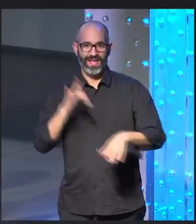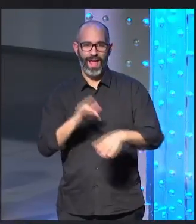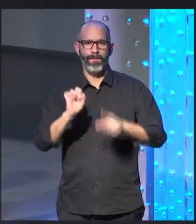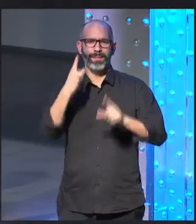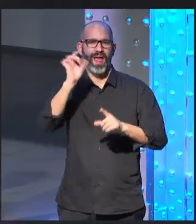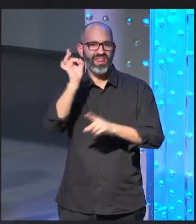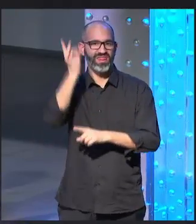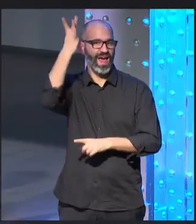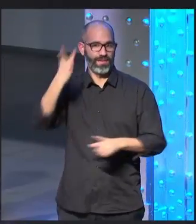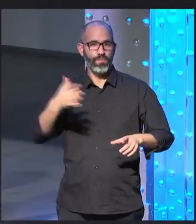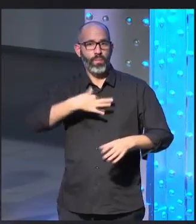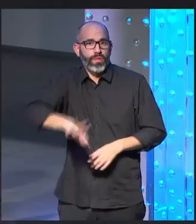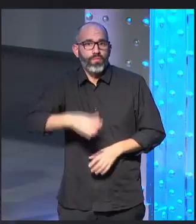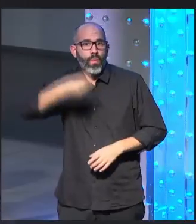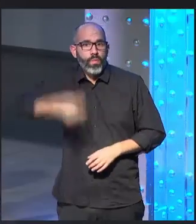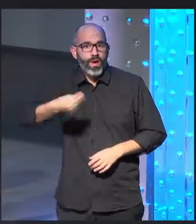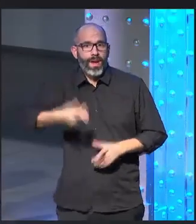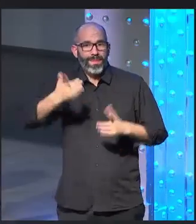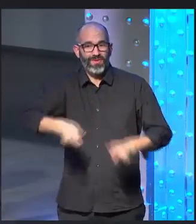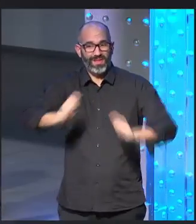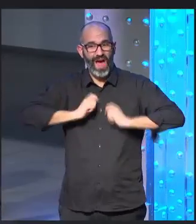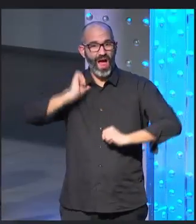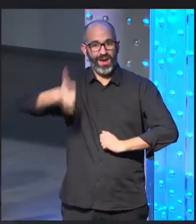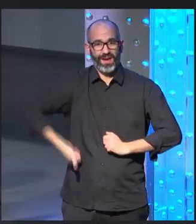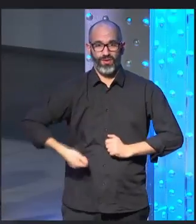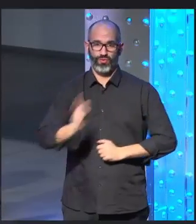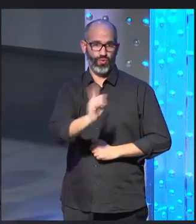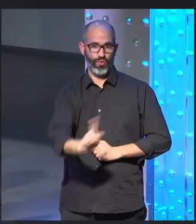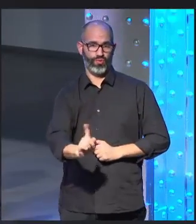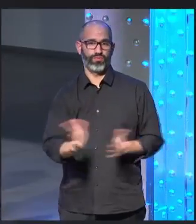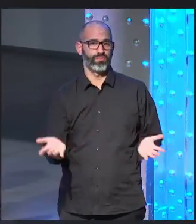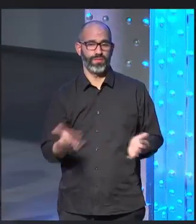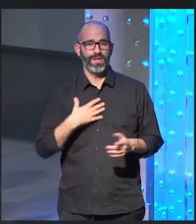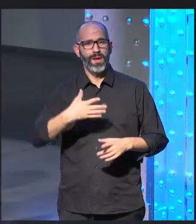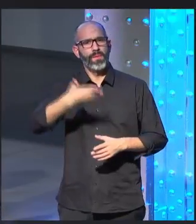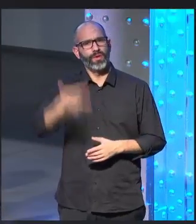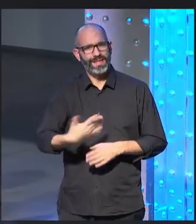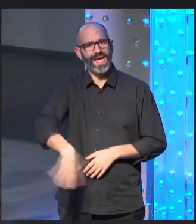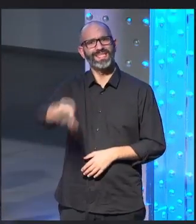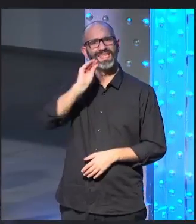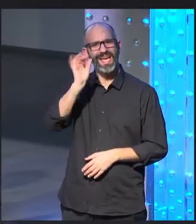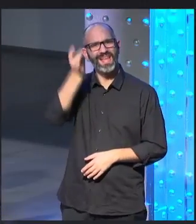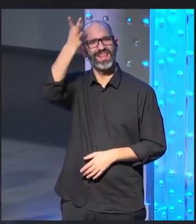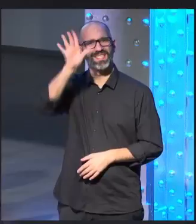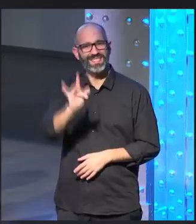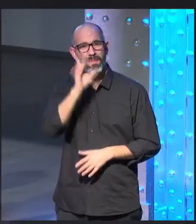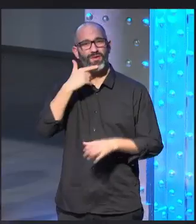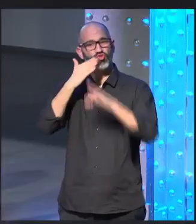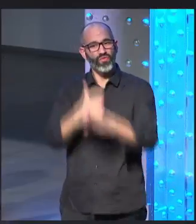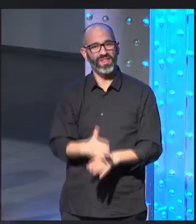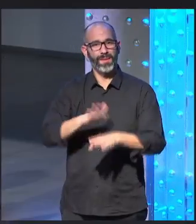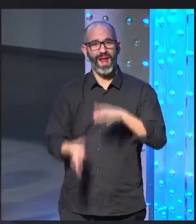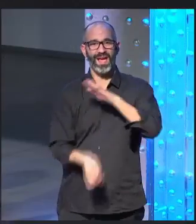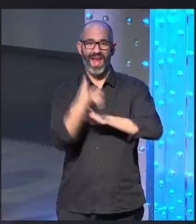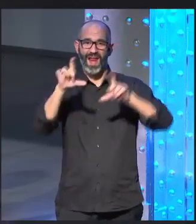las ideas, por muy buenas que sean, no te harán rico. Es importante entender que las ideas, por buenas que sean, no son suficientes para